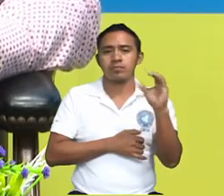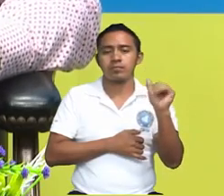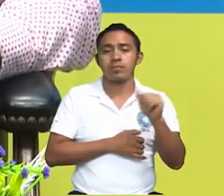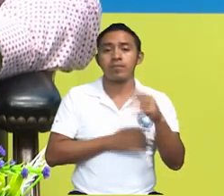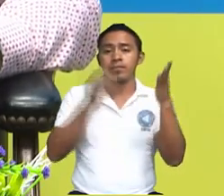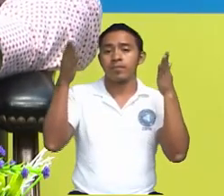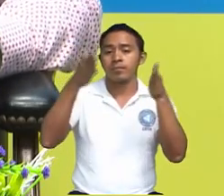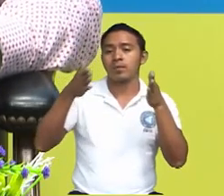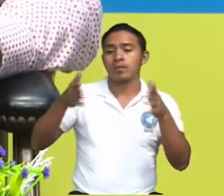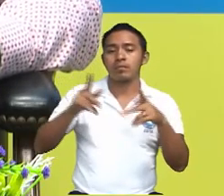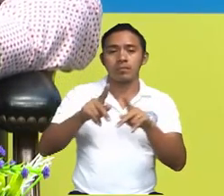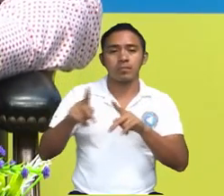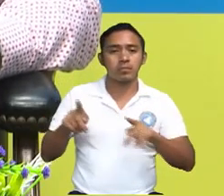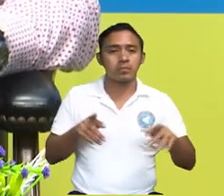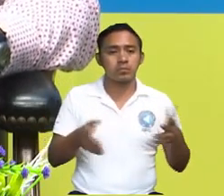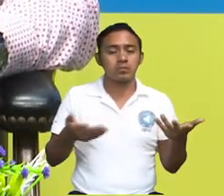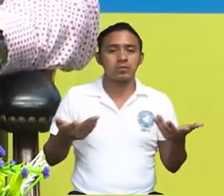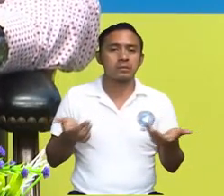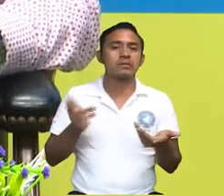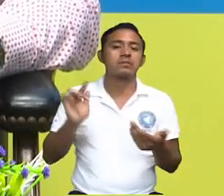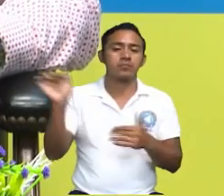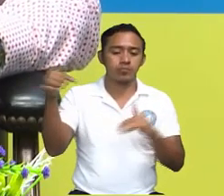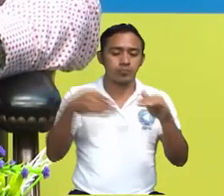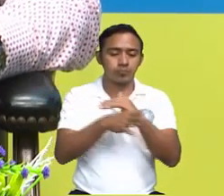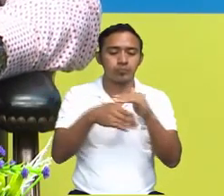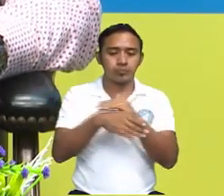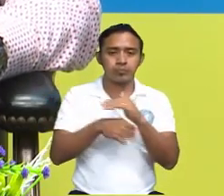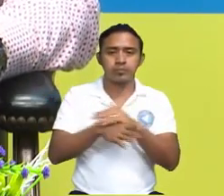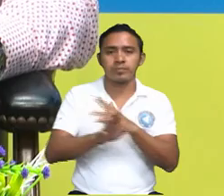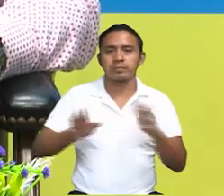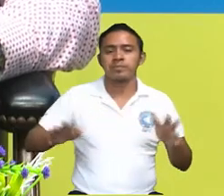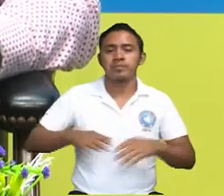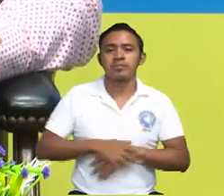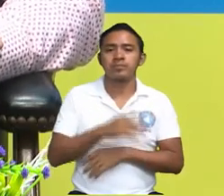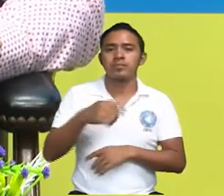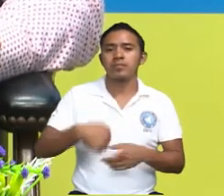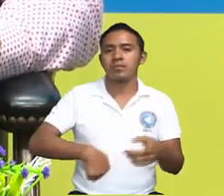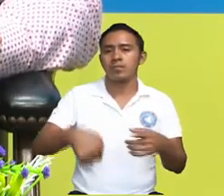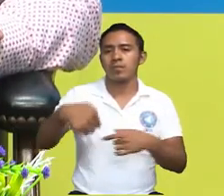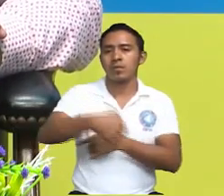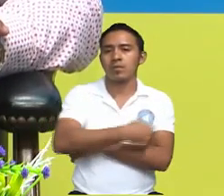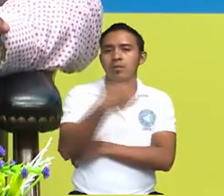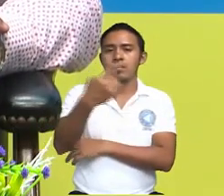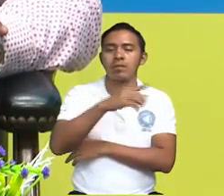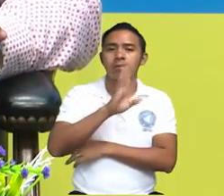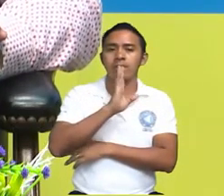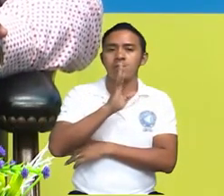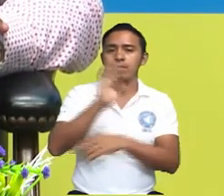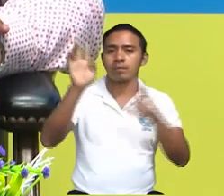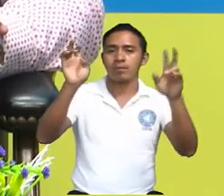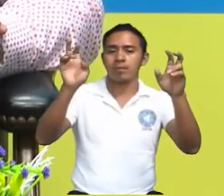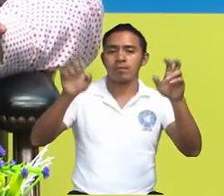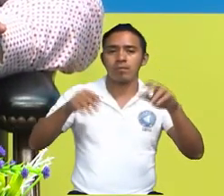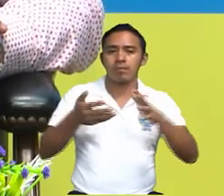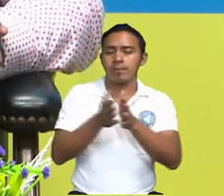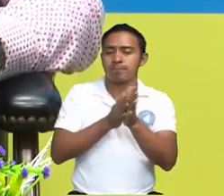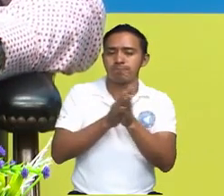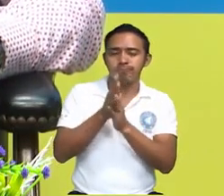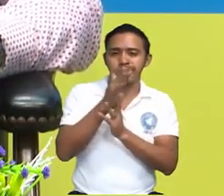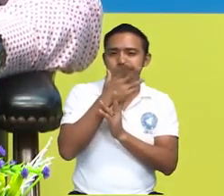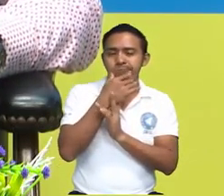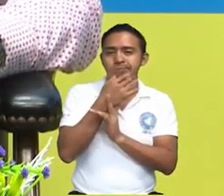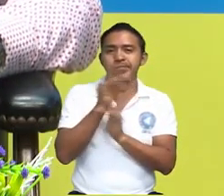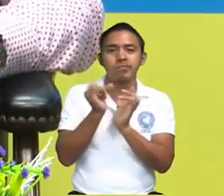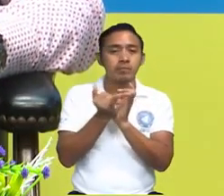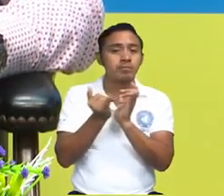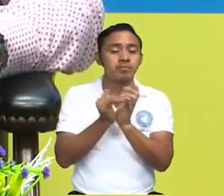atención de las personas que llegan a este hospital. El día de hoy vamos a tener un tema muy interesante porque también vamos a